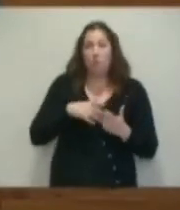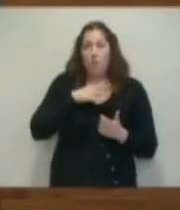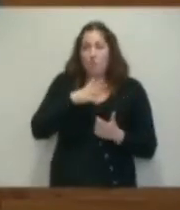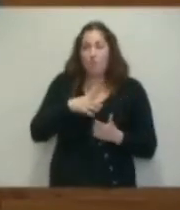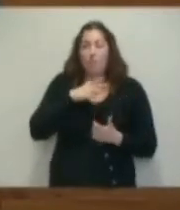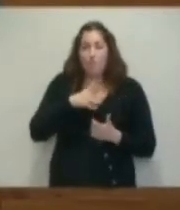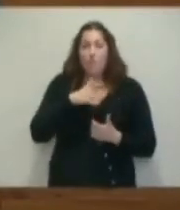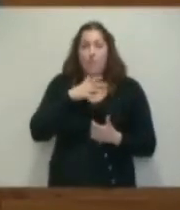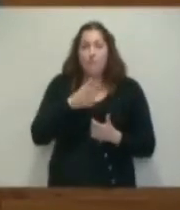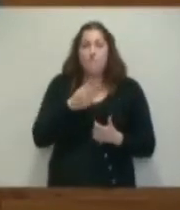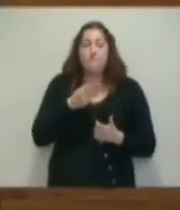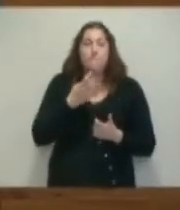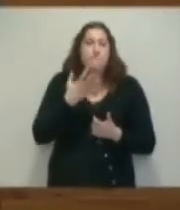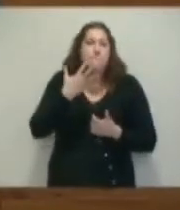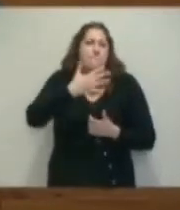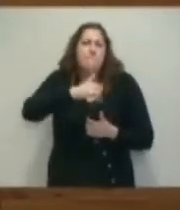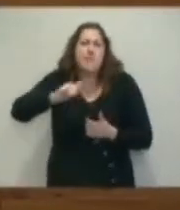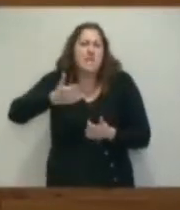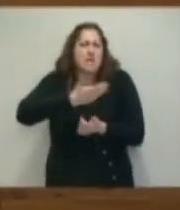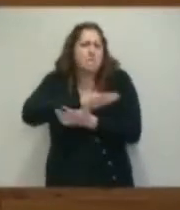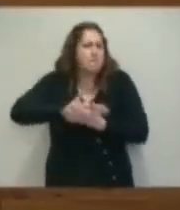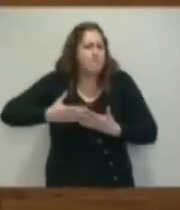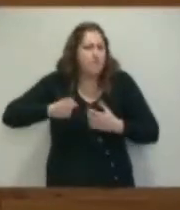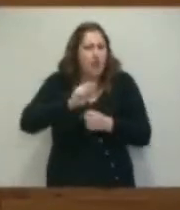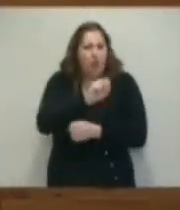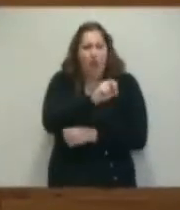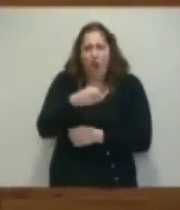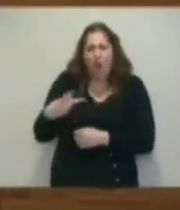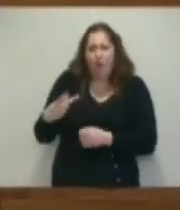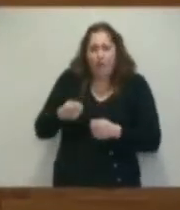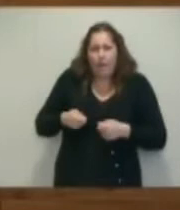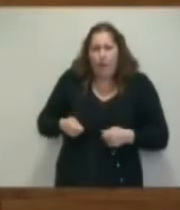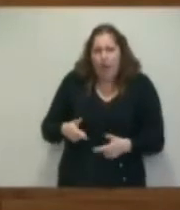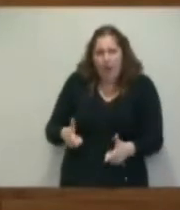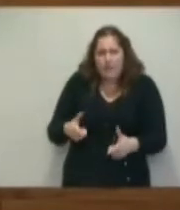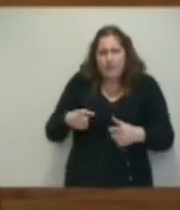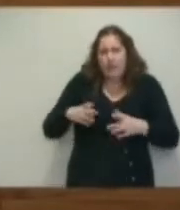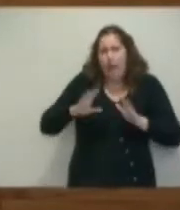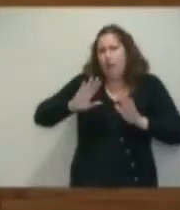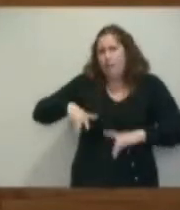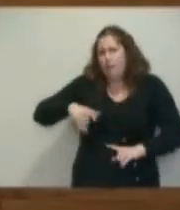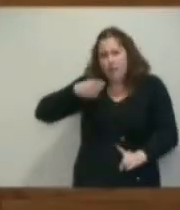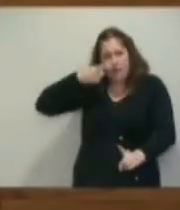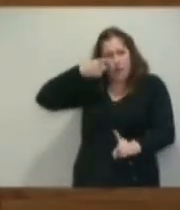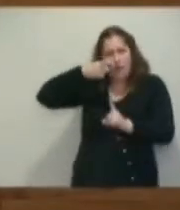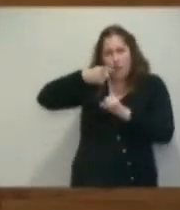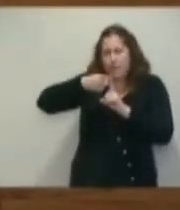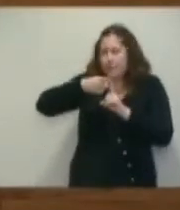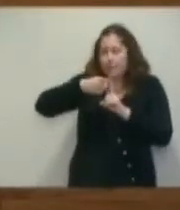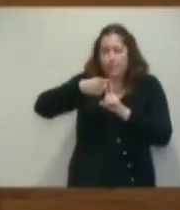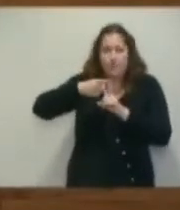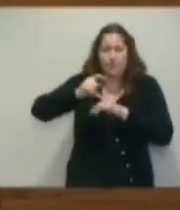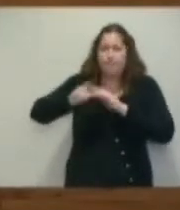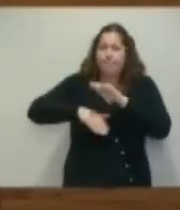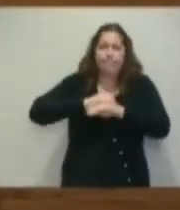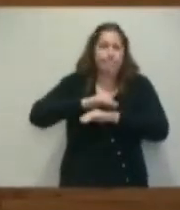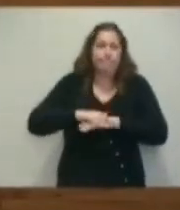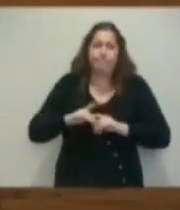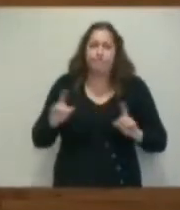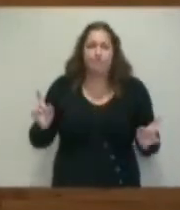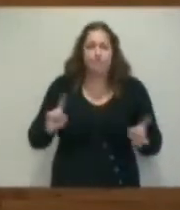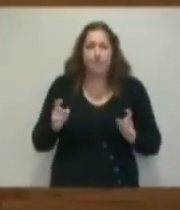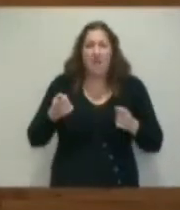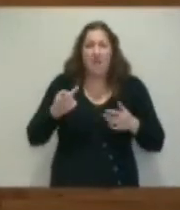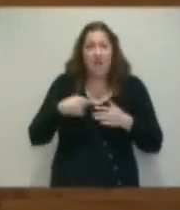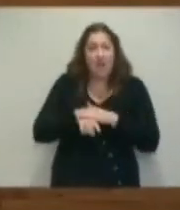dilapidado miles de millones de euros que no han servido precisamente para el fin al que se habían destinado. La gestión de estos